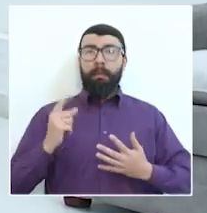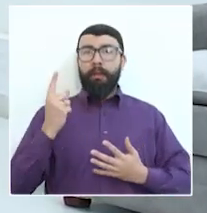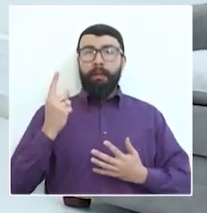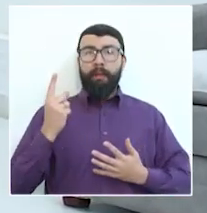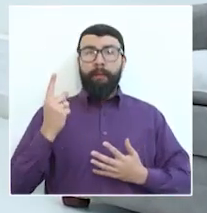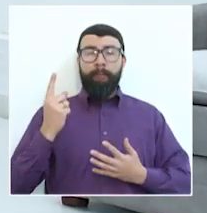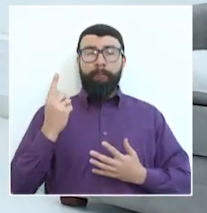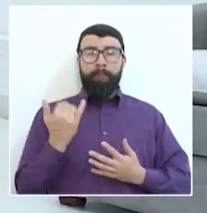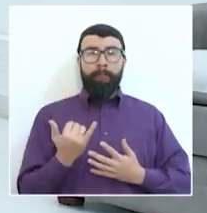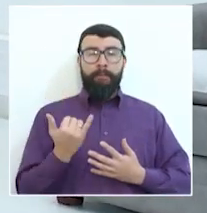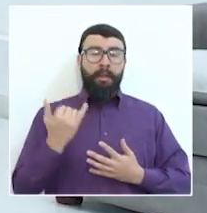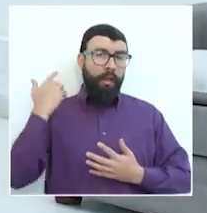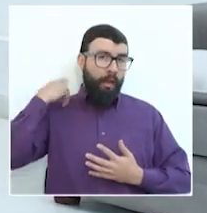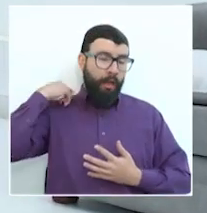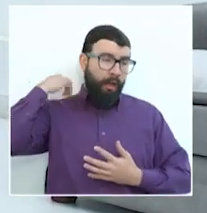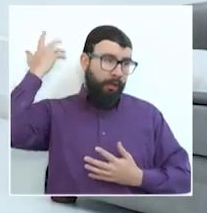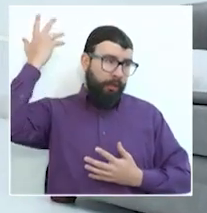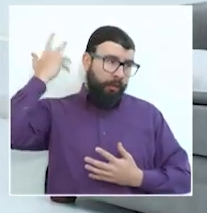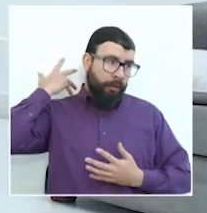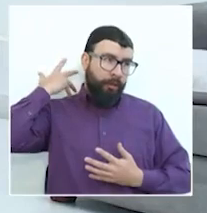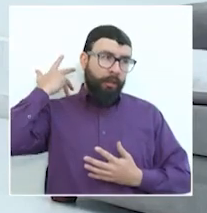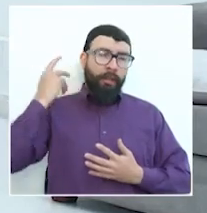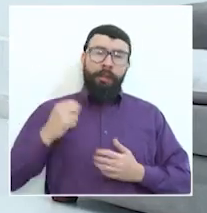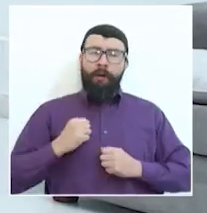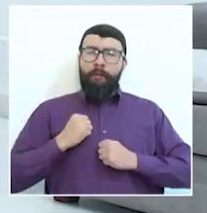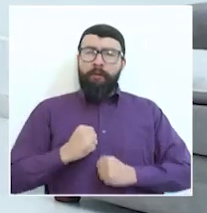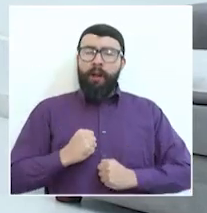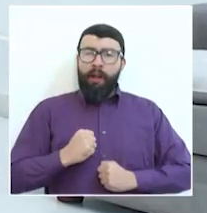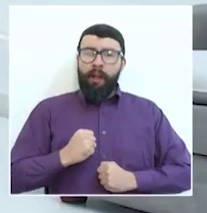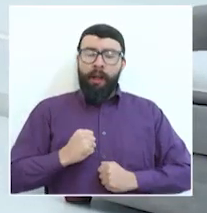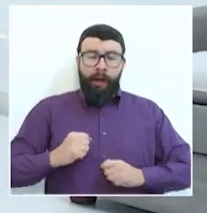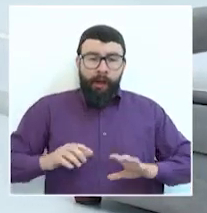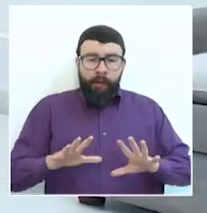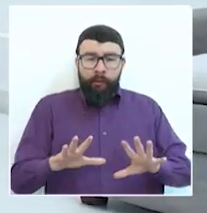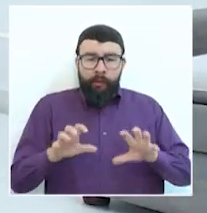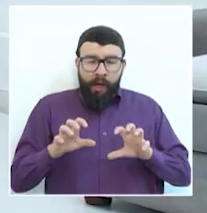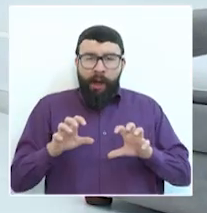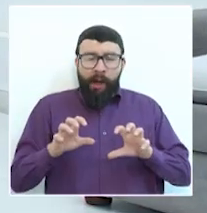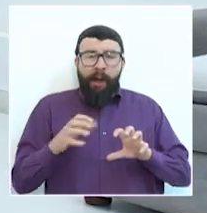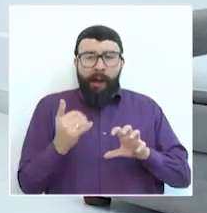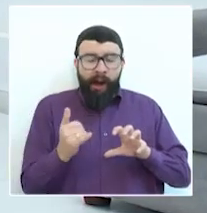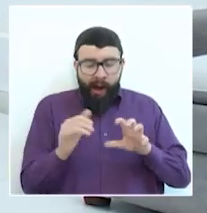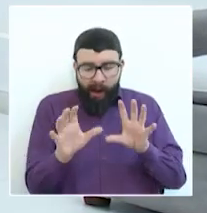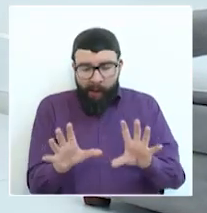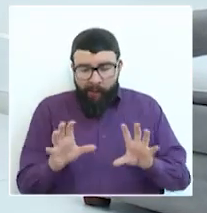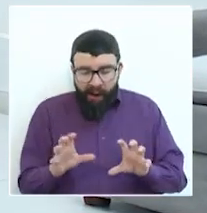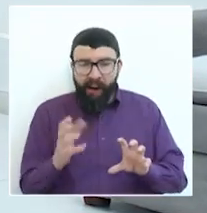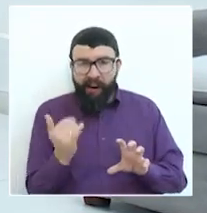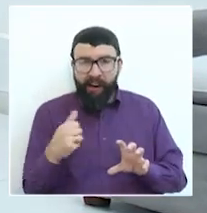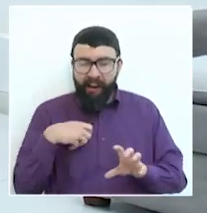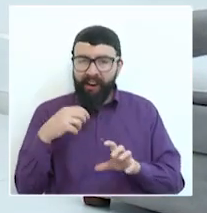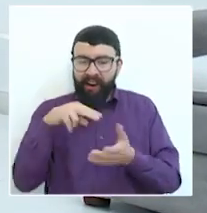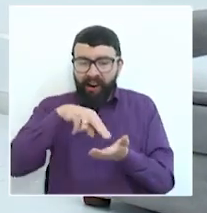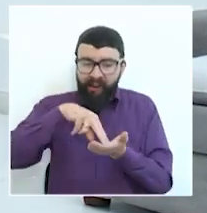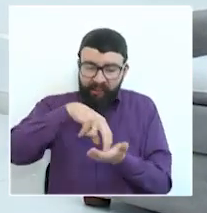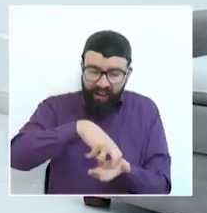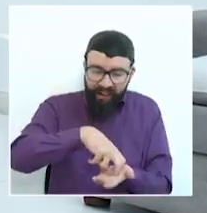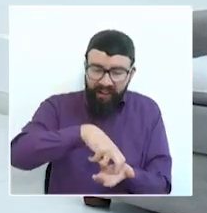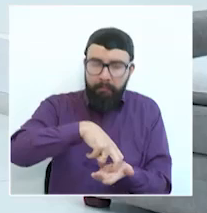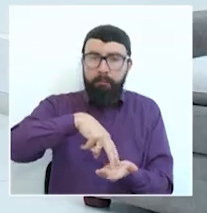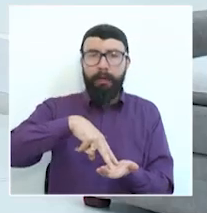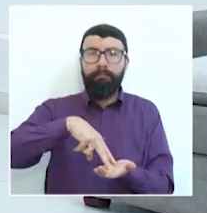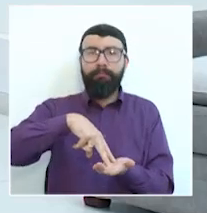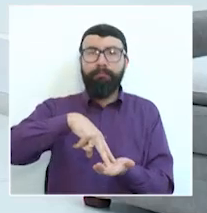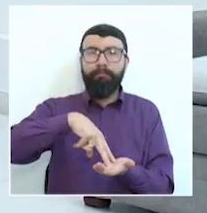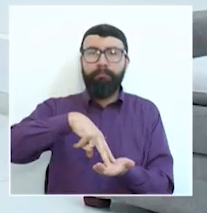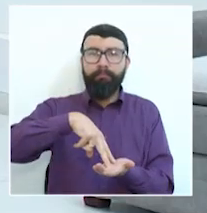voy a sacar la cadera hacia atrás y la fuerza la voy a hacer en los glúteos, en los isquiotibiales, que es esto aquí, ¿sí? Entonces, me siento de